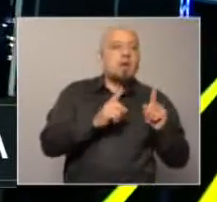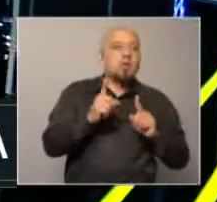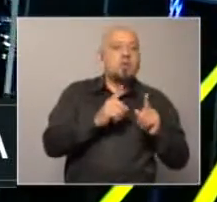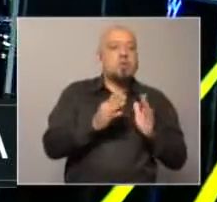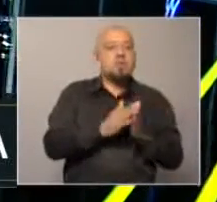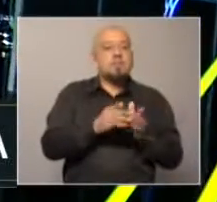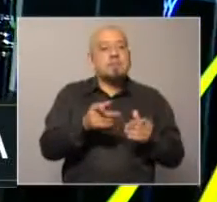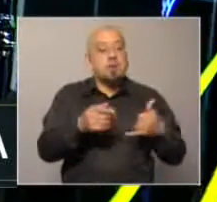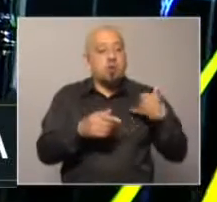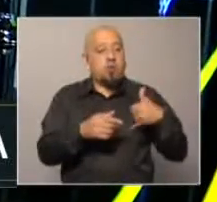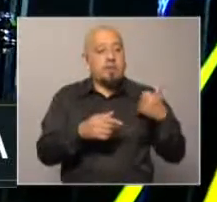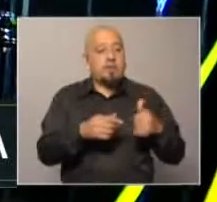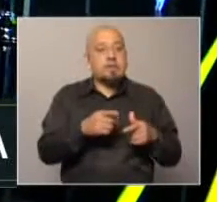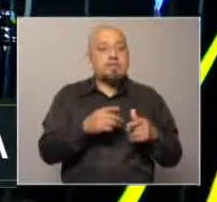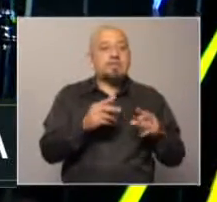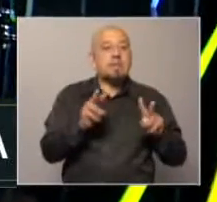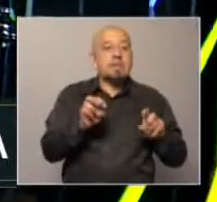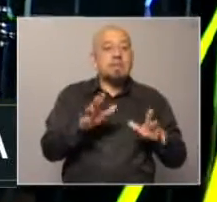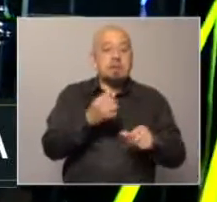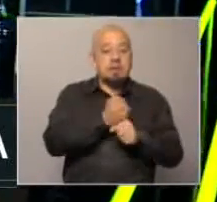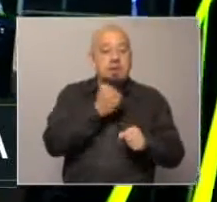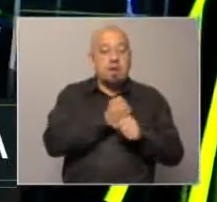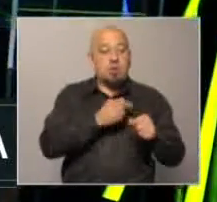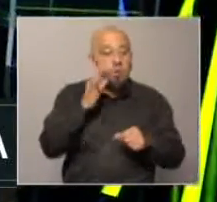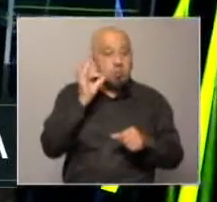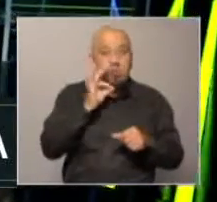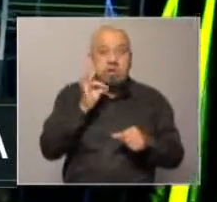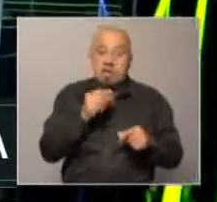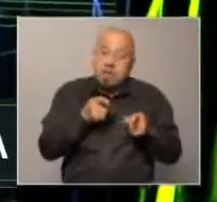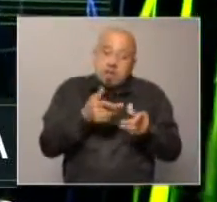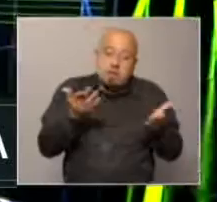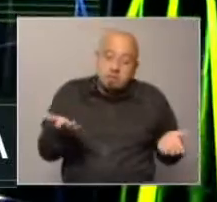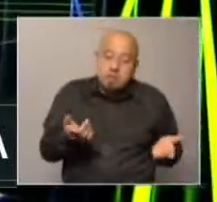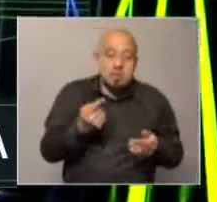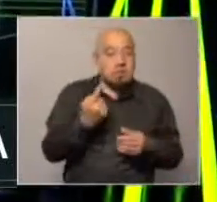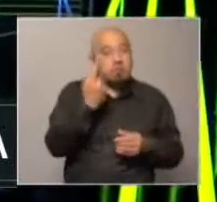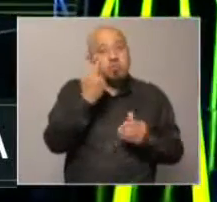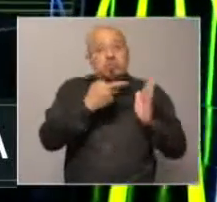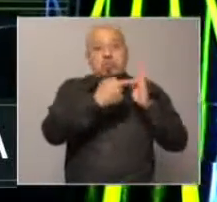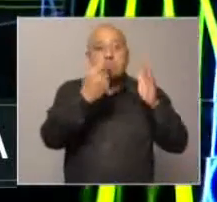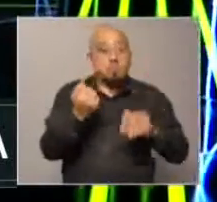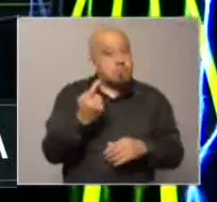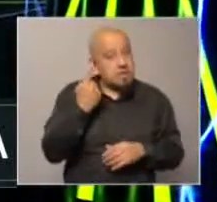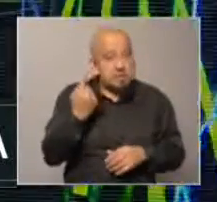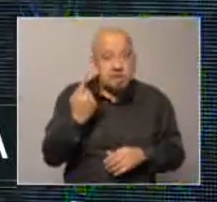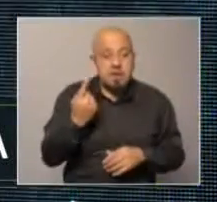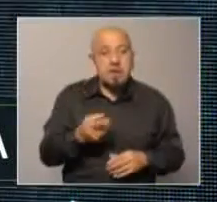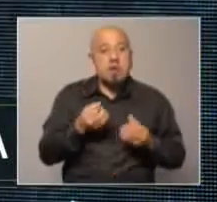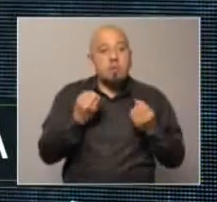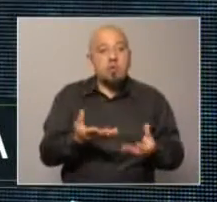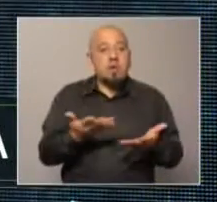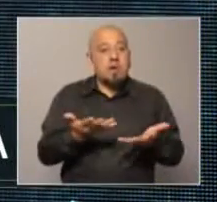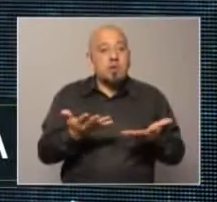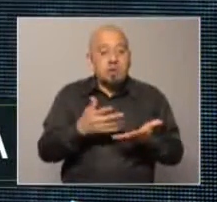de los propios adolescentes, el tema del trabajo y las oportunidades es un factor central, ¿no? Estamos en un